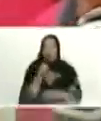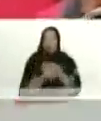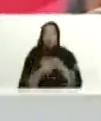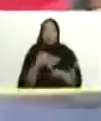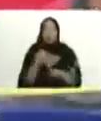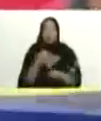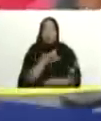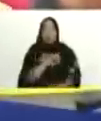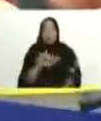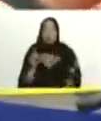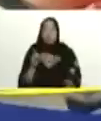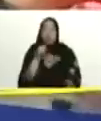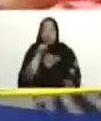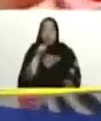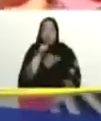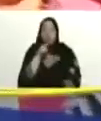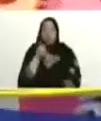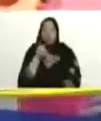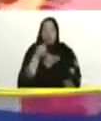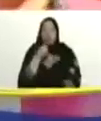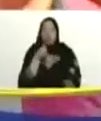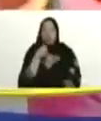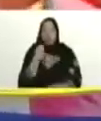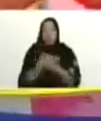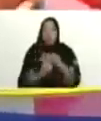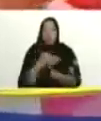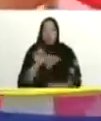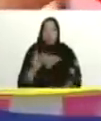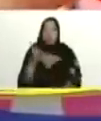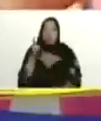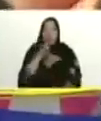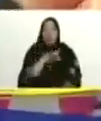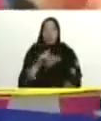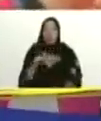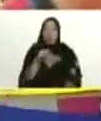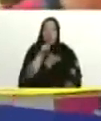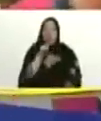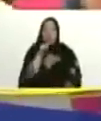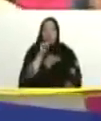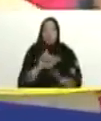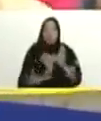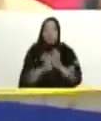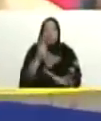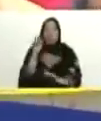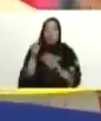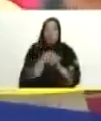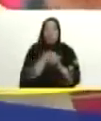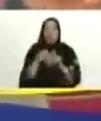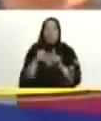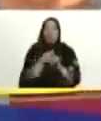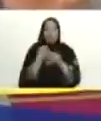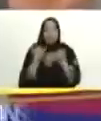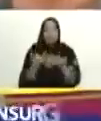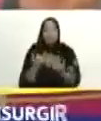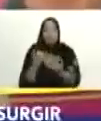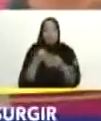me ordenó recibir la milicia. La primera orden, aumentar el pie de lucha. Ya